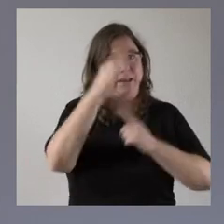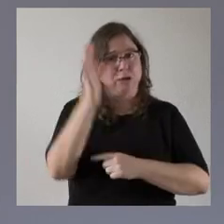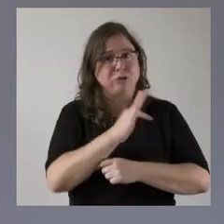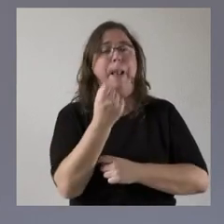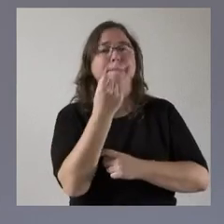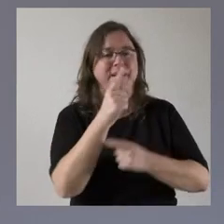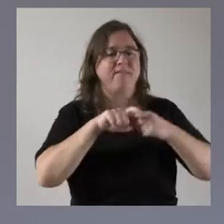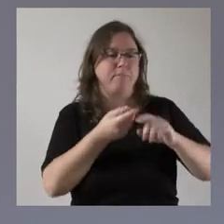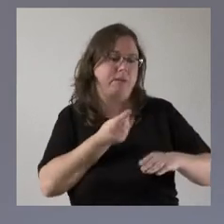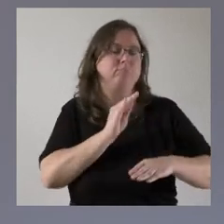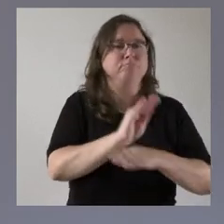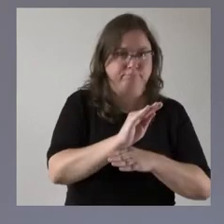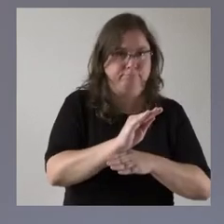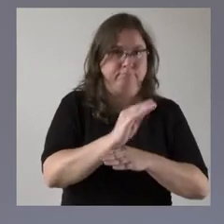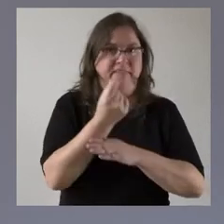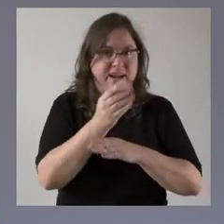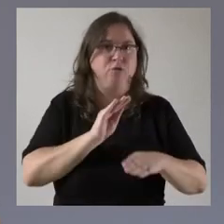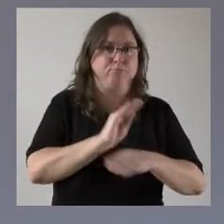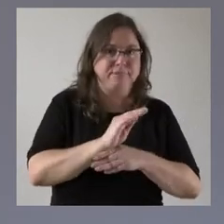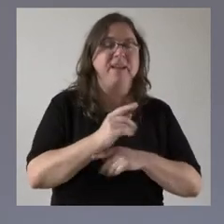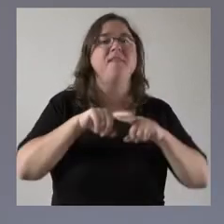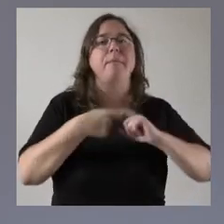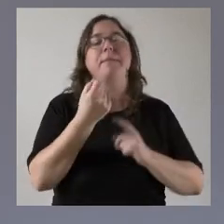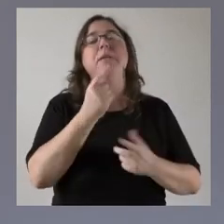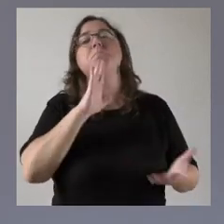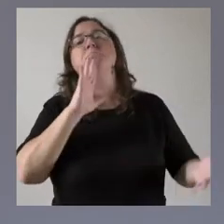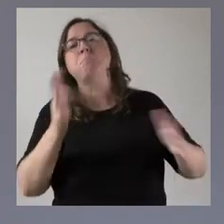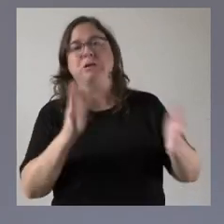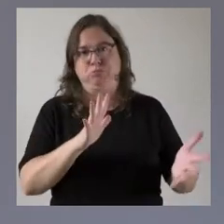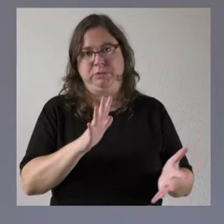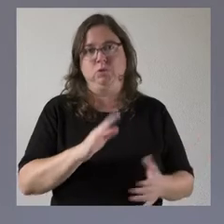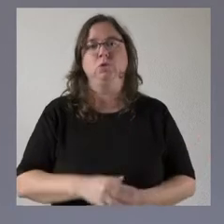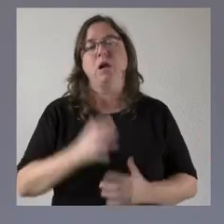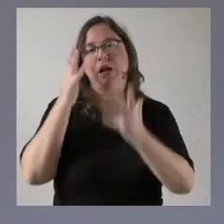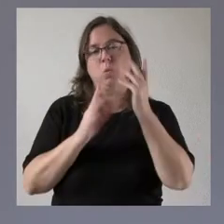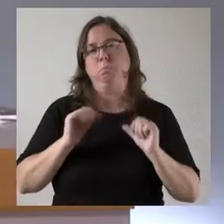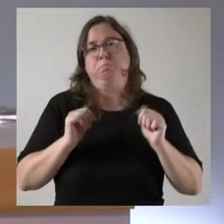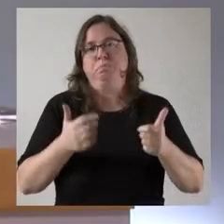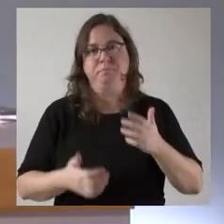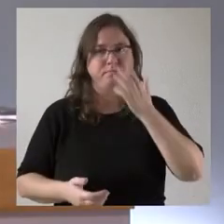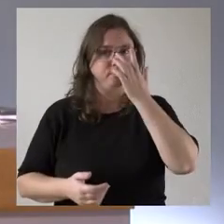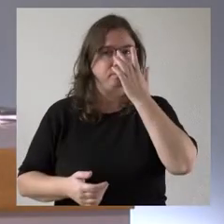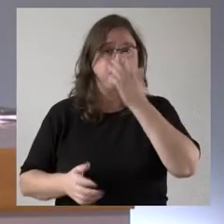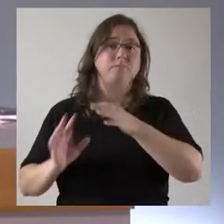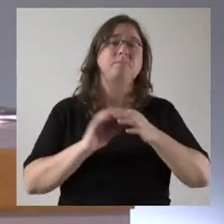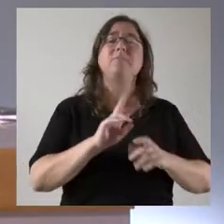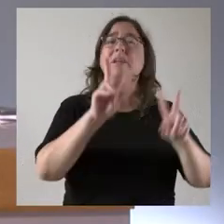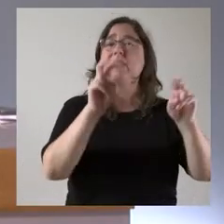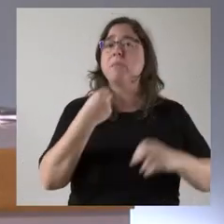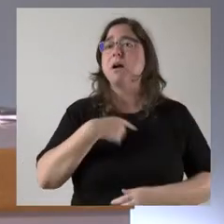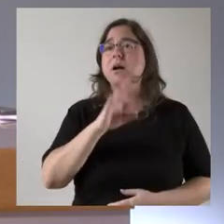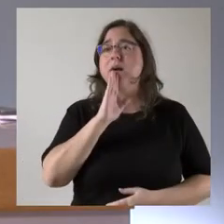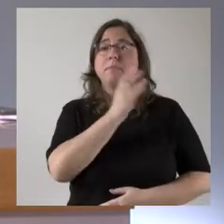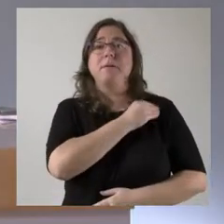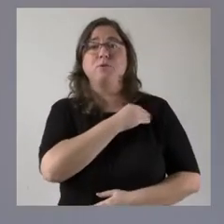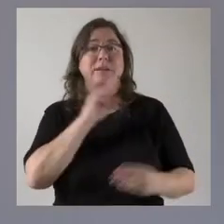es una valoración es un primer número aproximado que se hace y sobre el otro tema que usted plantea tenemos